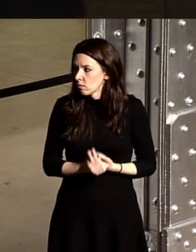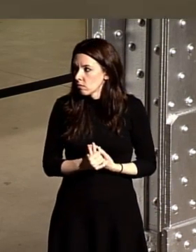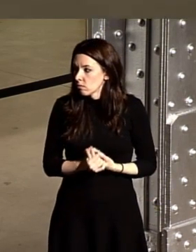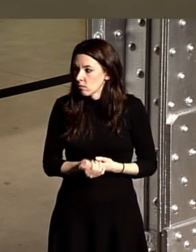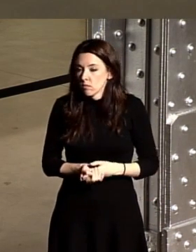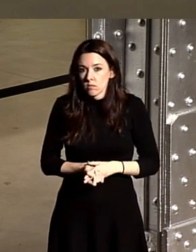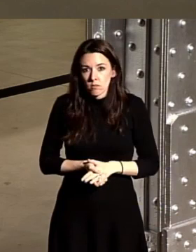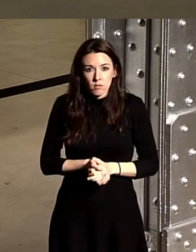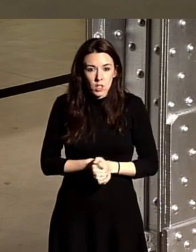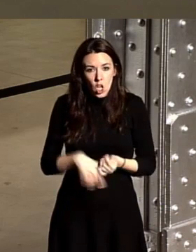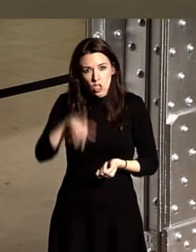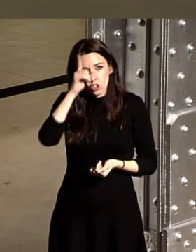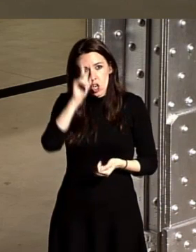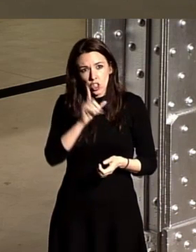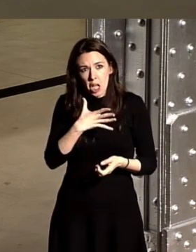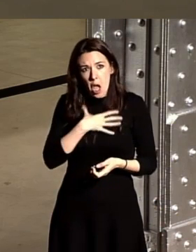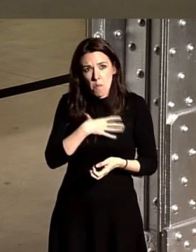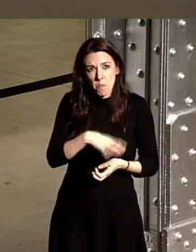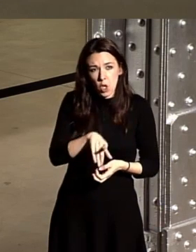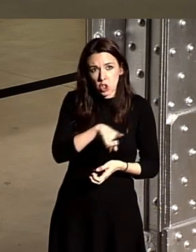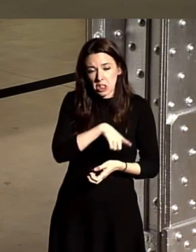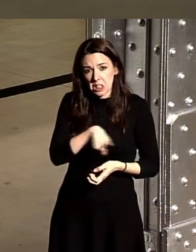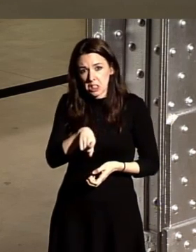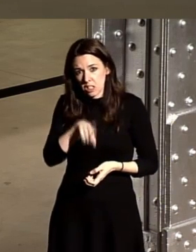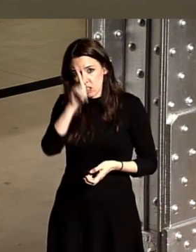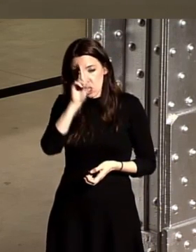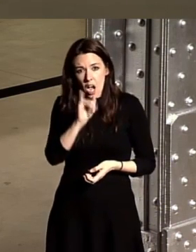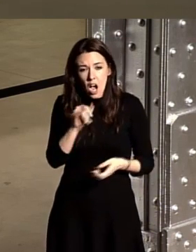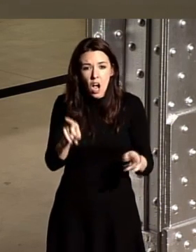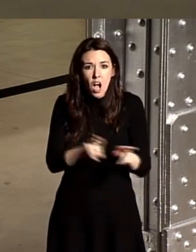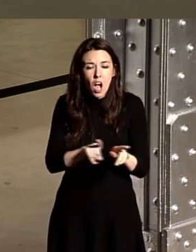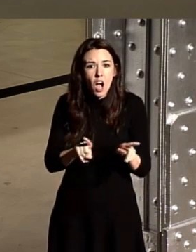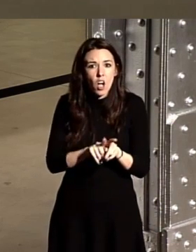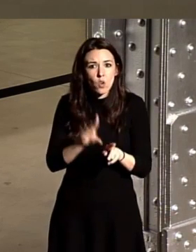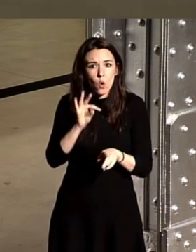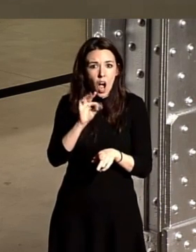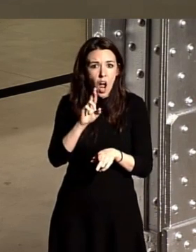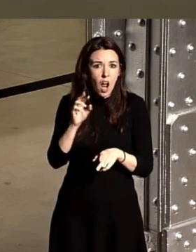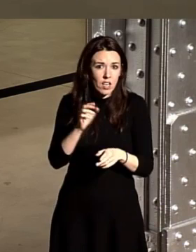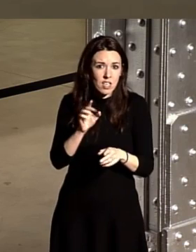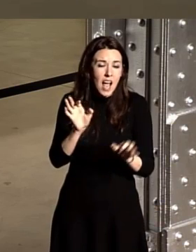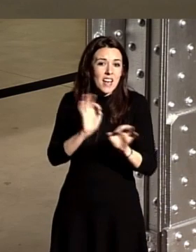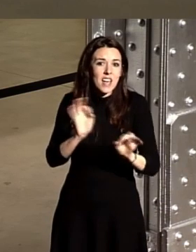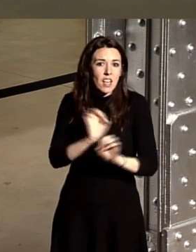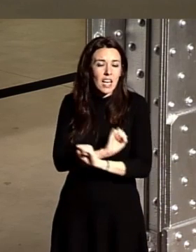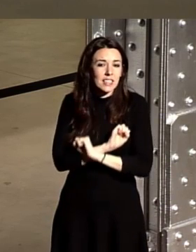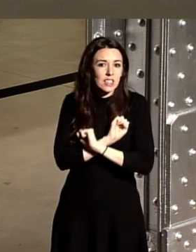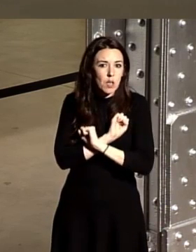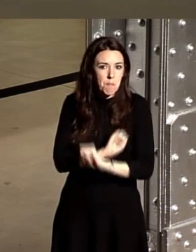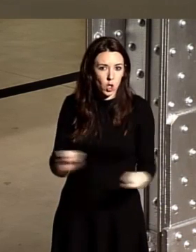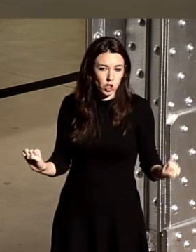No sé si es imposible. Mira, tenemos como una persona como Trump, nada es imposible. Pero diría